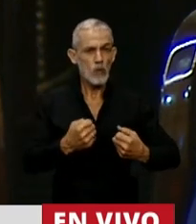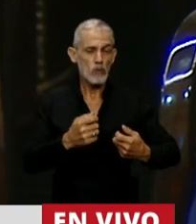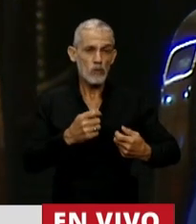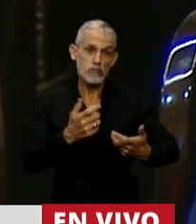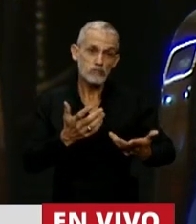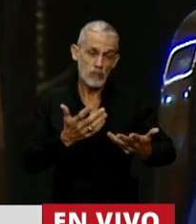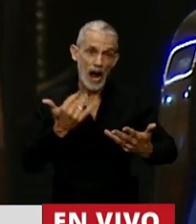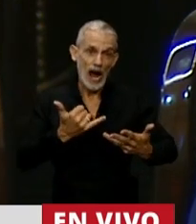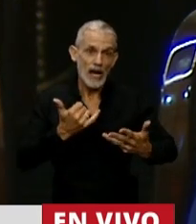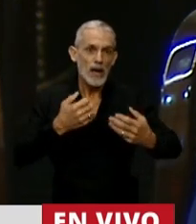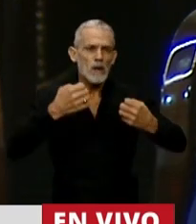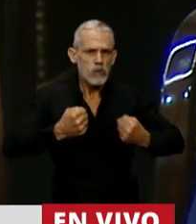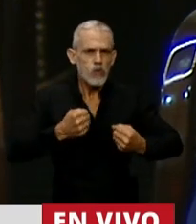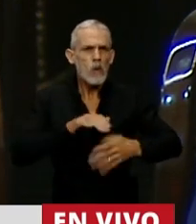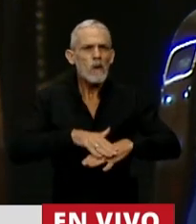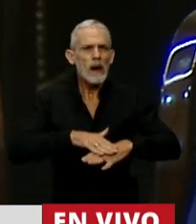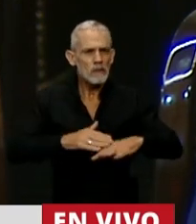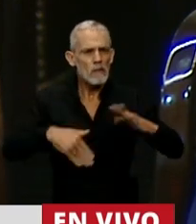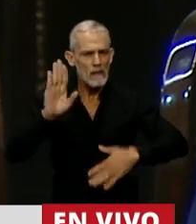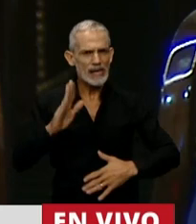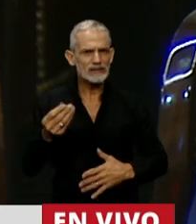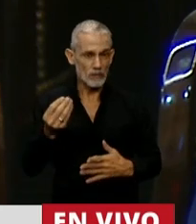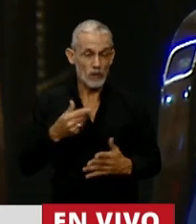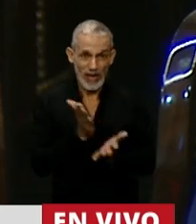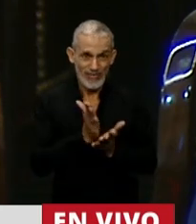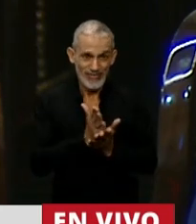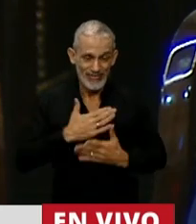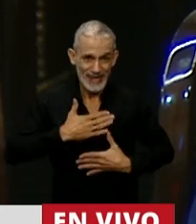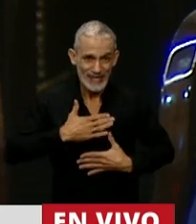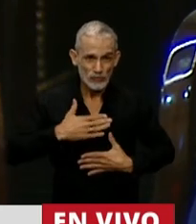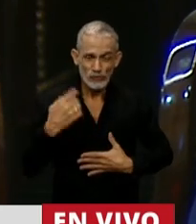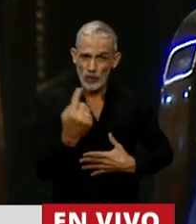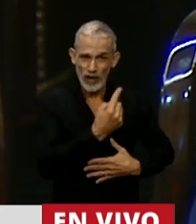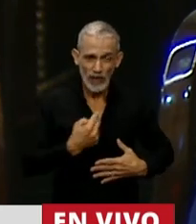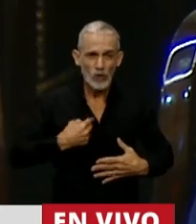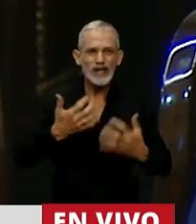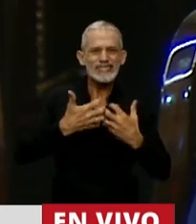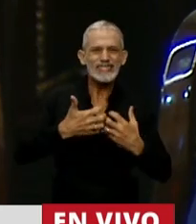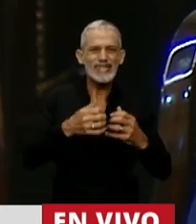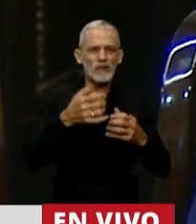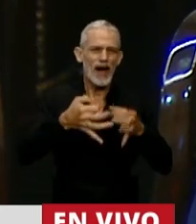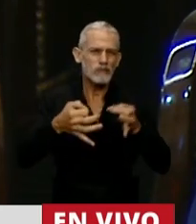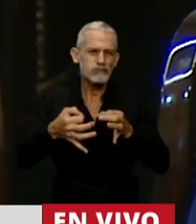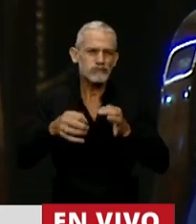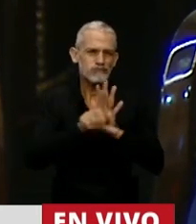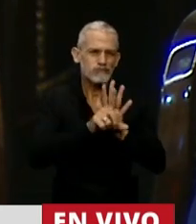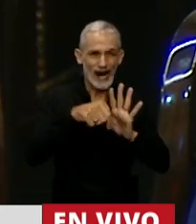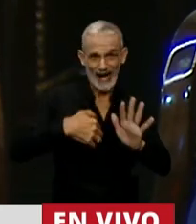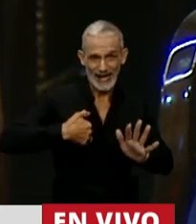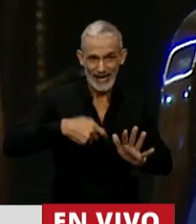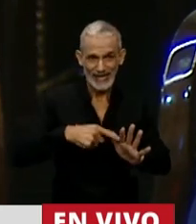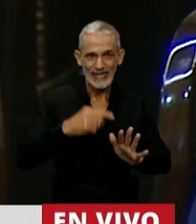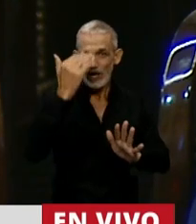adquirió mayores fundamentos, porque nuestro propio derecho, nuestro propio sistema de derecho, lo